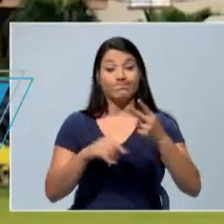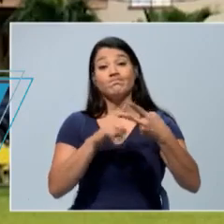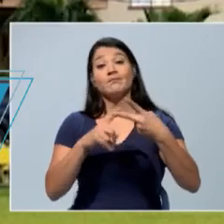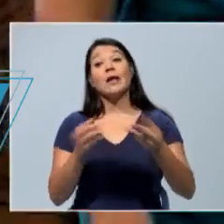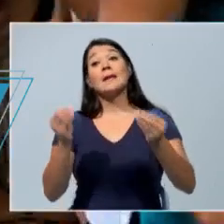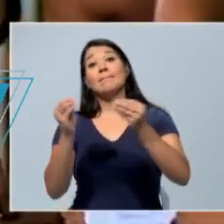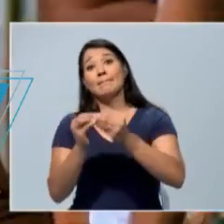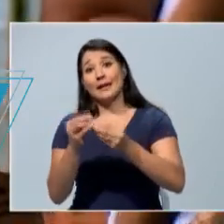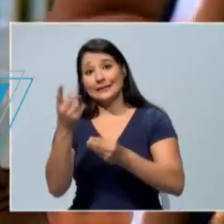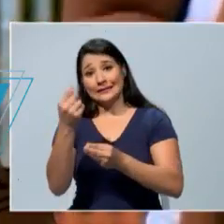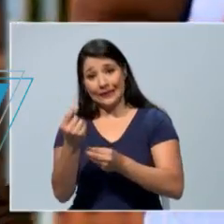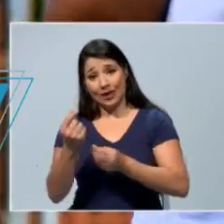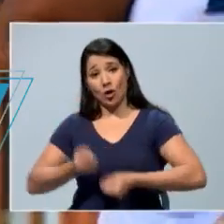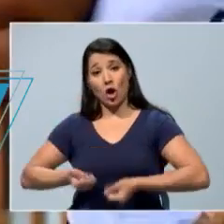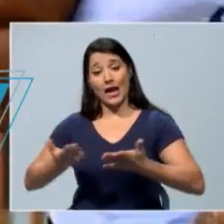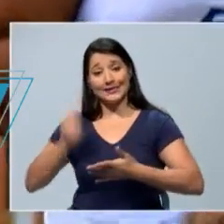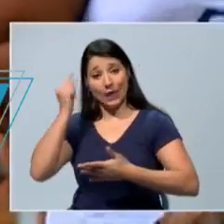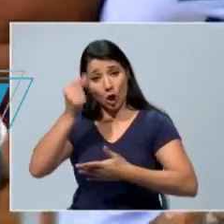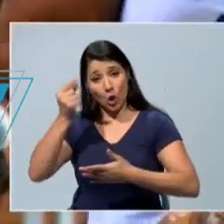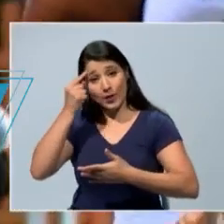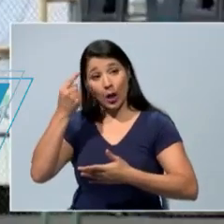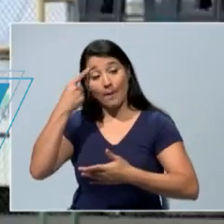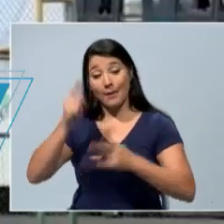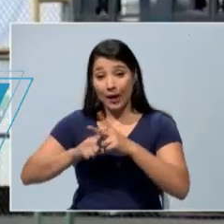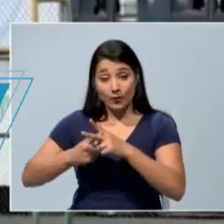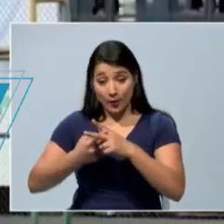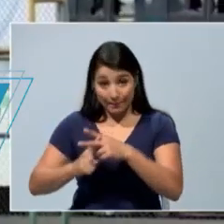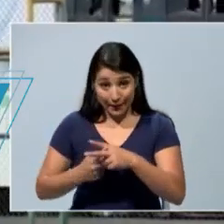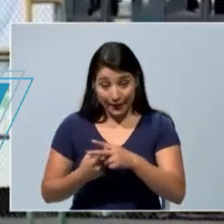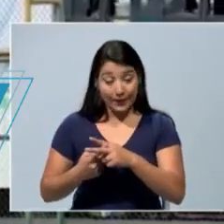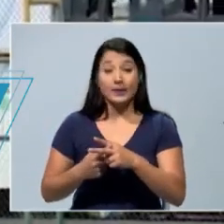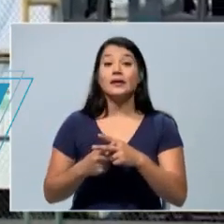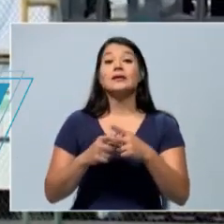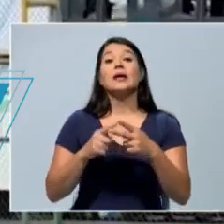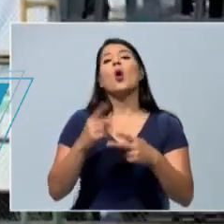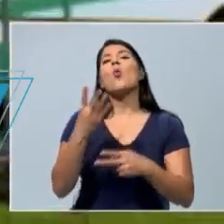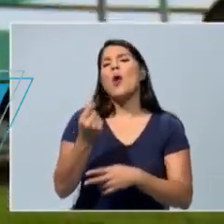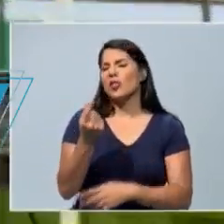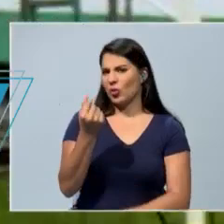Estado. El suministro de agua potable y los procesos de remediación le costaron a